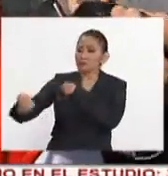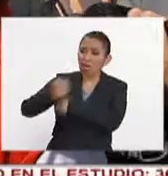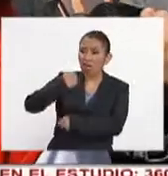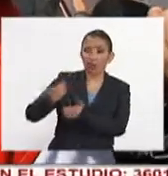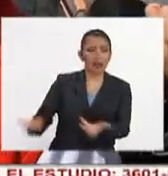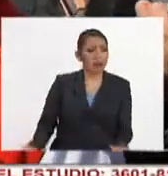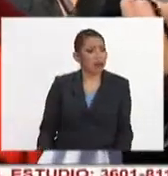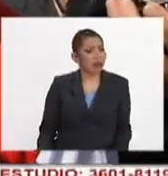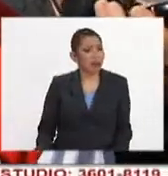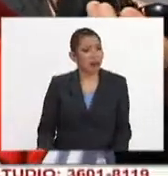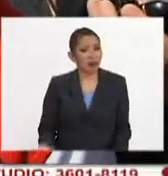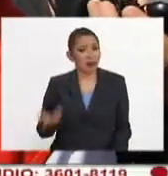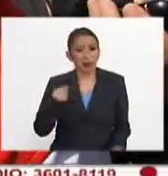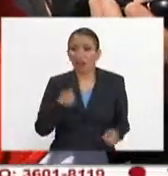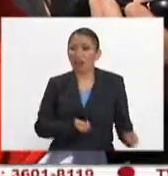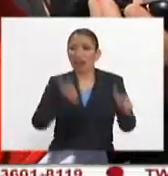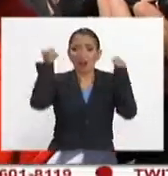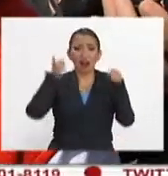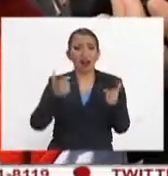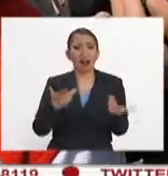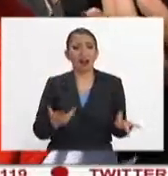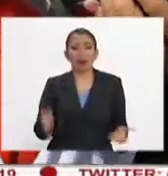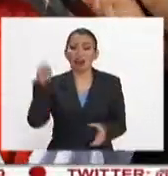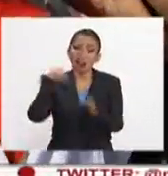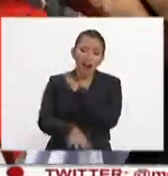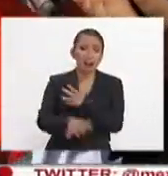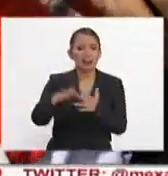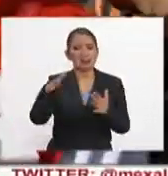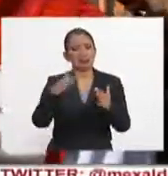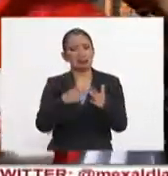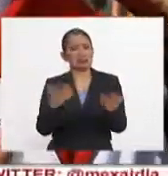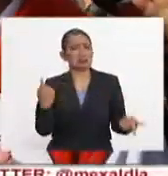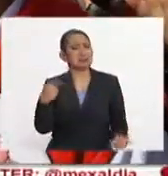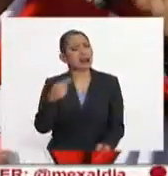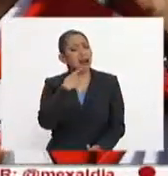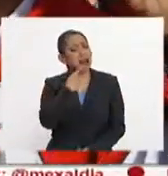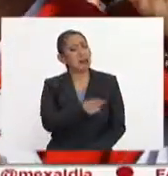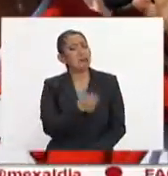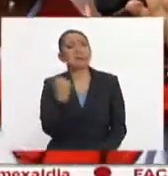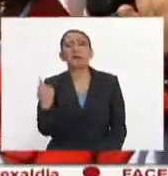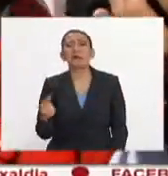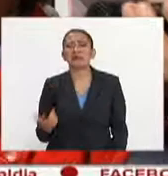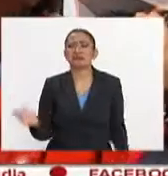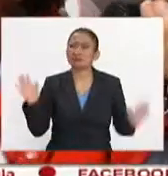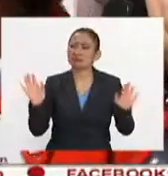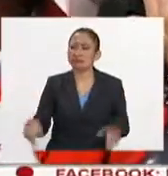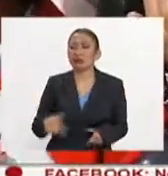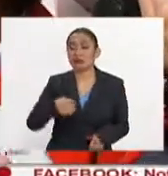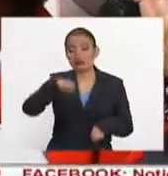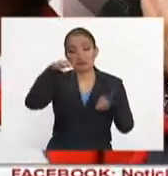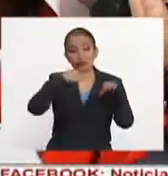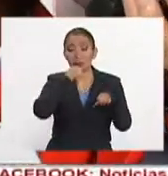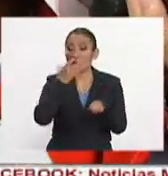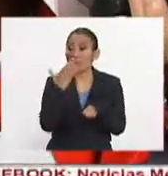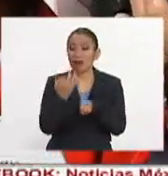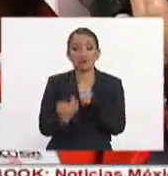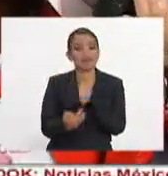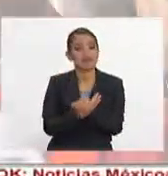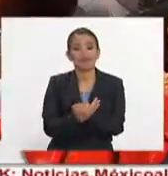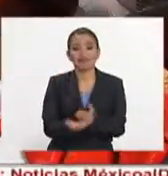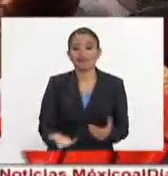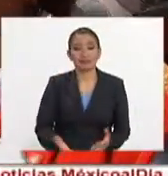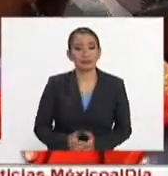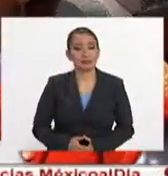golpean o me sacan, me meten en un asilo o a un albergue, pues ¿para qué denuncio? Entonces el adulto mayor está desprotegido en ese